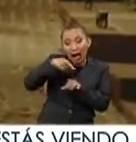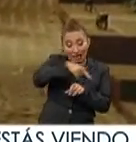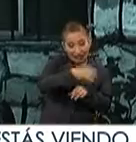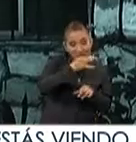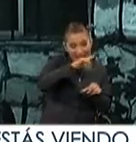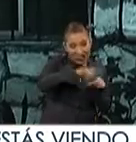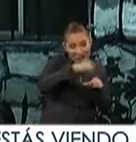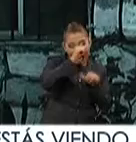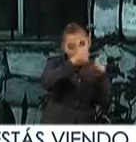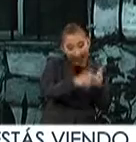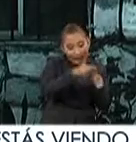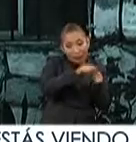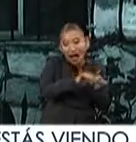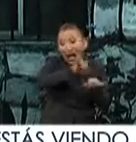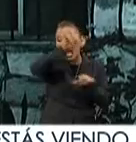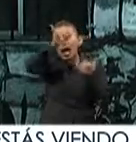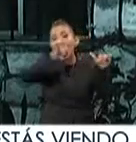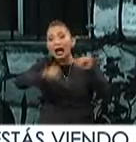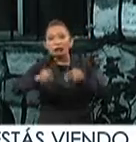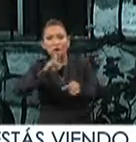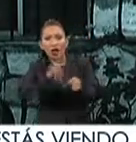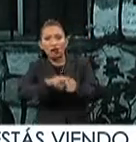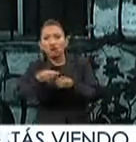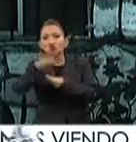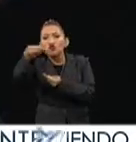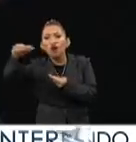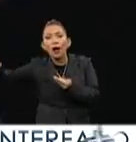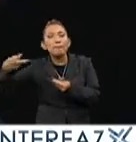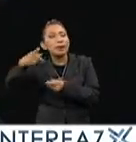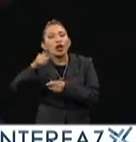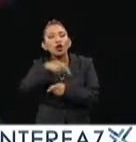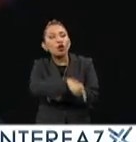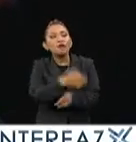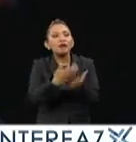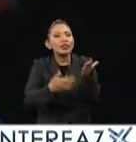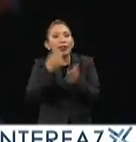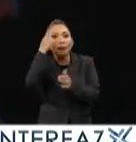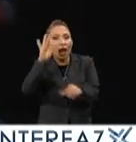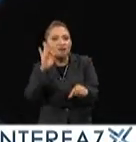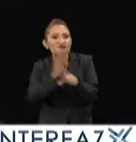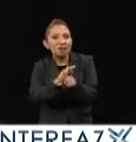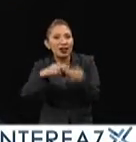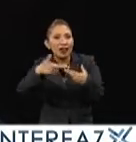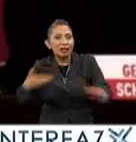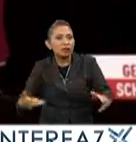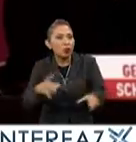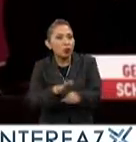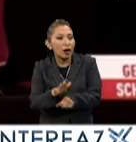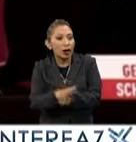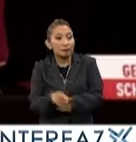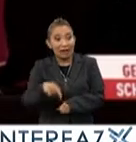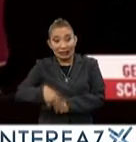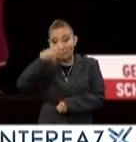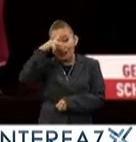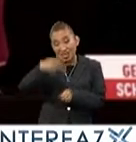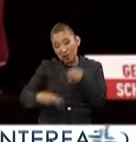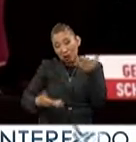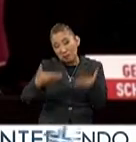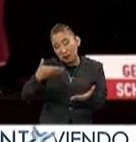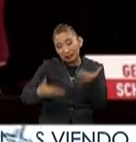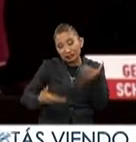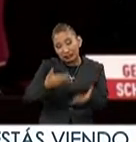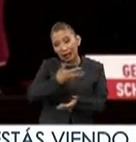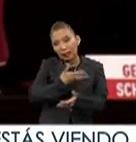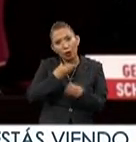los festivales artísticos, aunque sea su salida natural. Pero, ¿qué es lo que hace falta para fortalecer las relaciones? En México a veces creo que